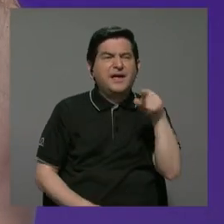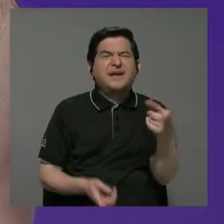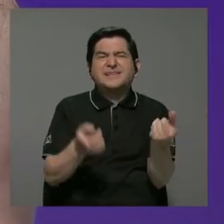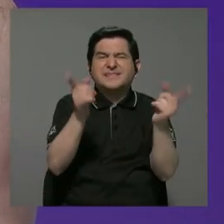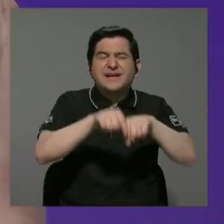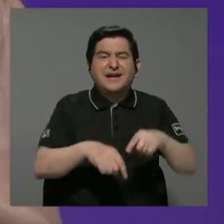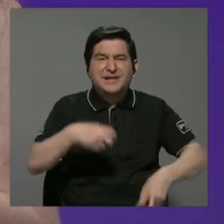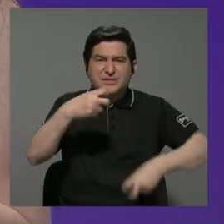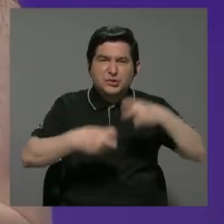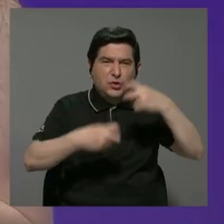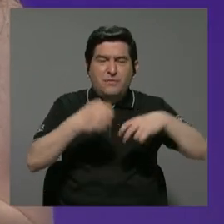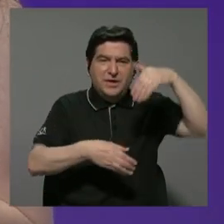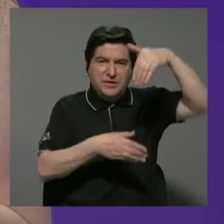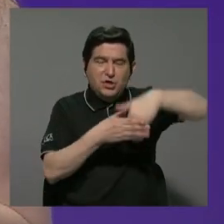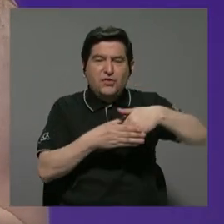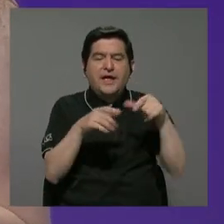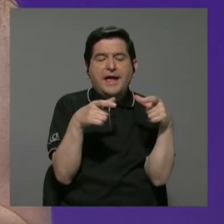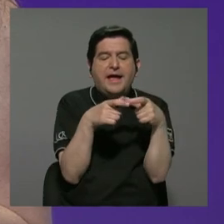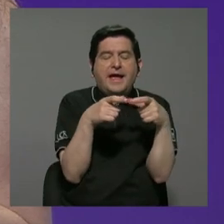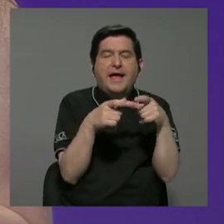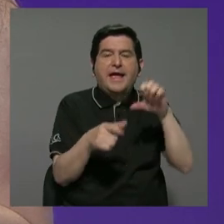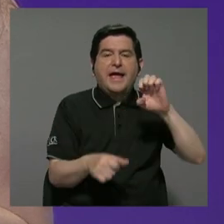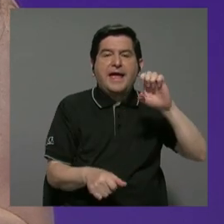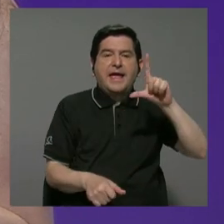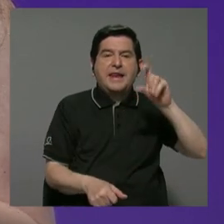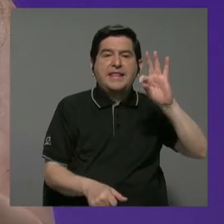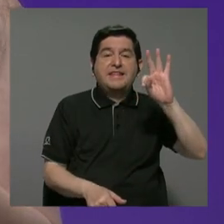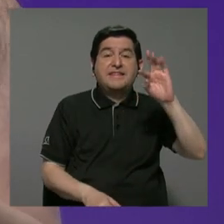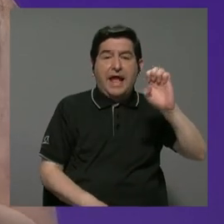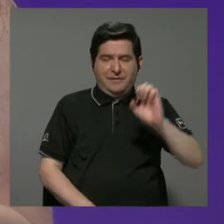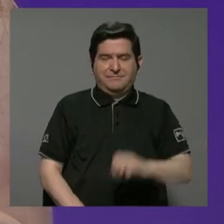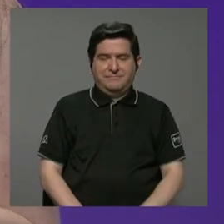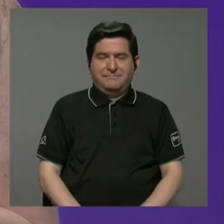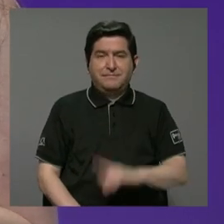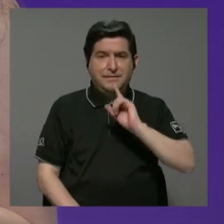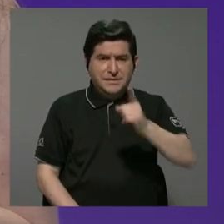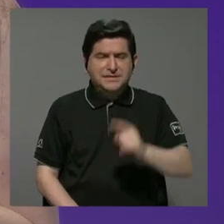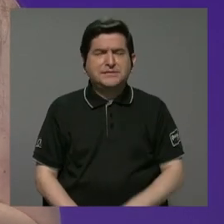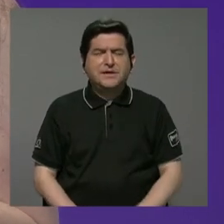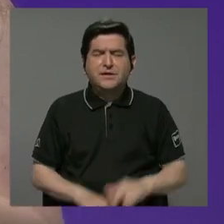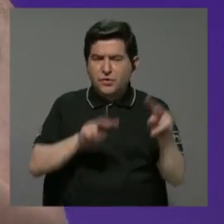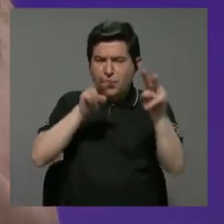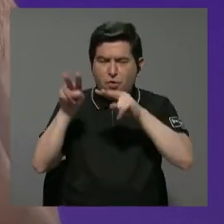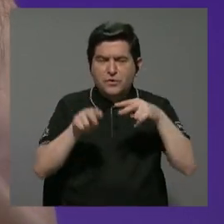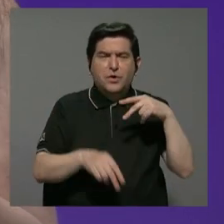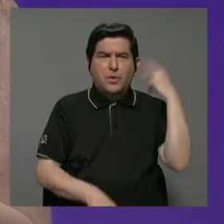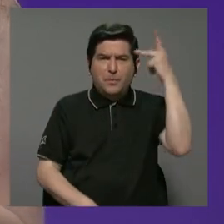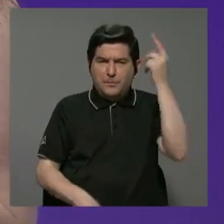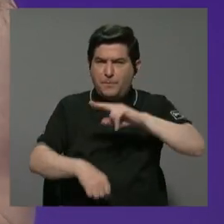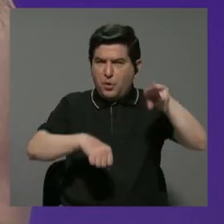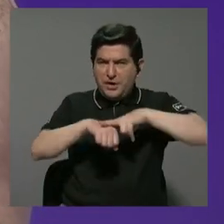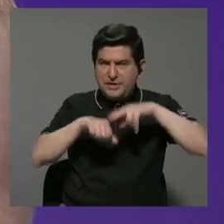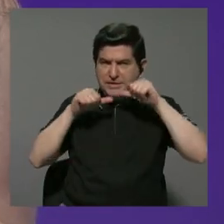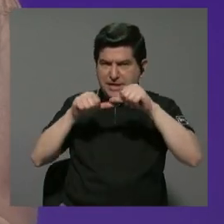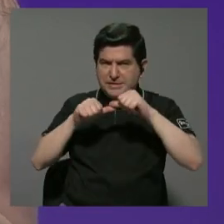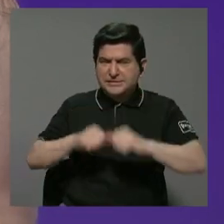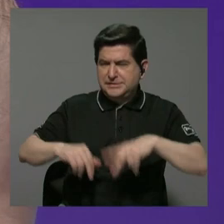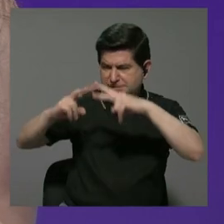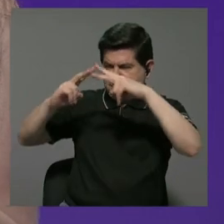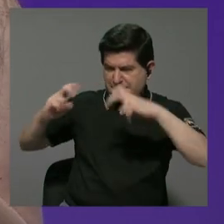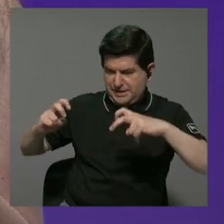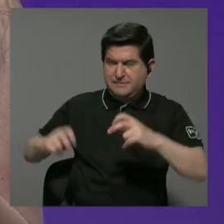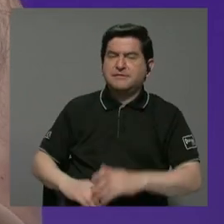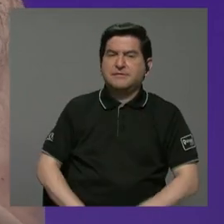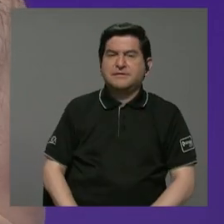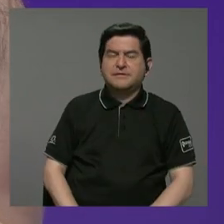el conflicto dentro de la élite, vamos a ver, claro. Eso creo que es, lo hemos dicho del Observatorio de la Política Nacional, hay que seguirlo problematizando, todavía